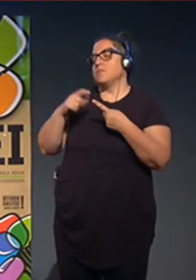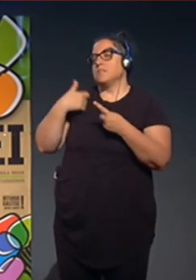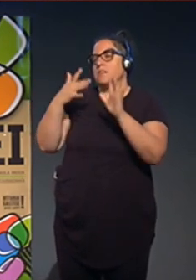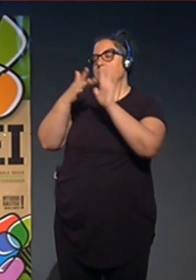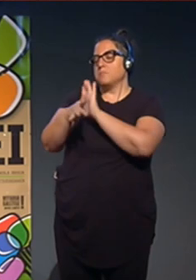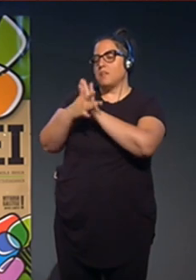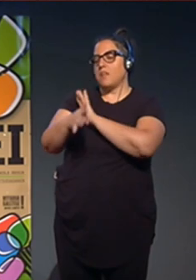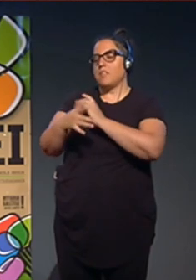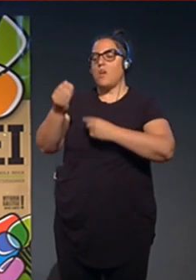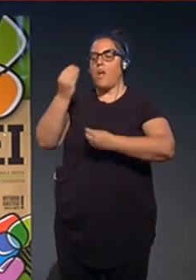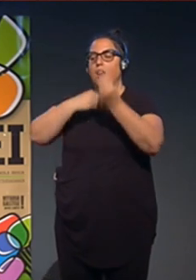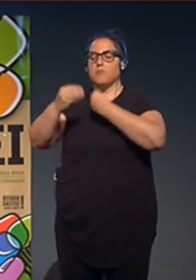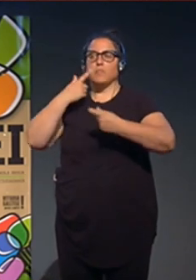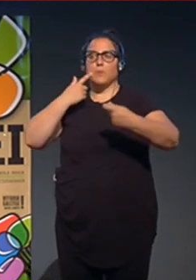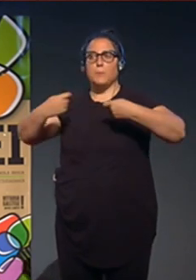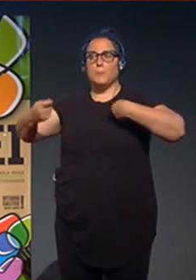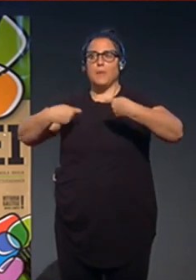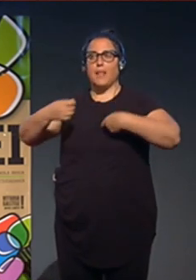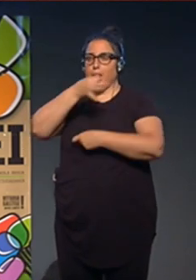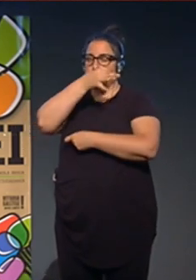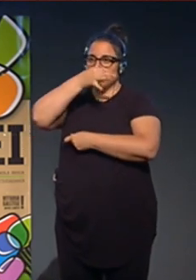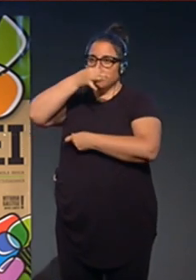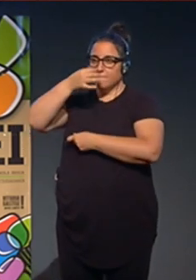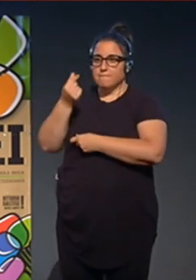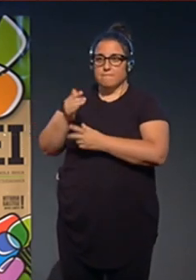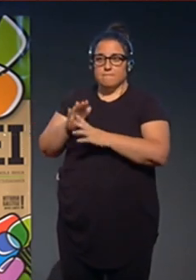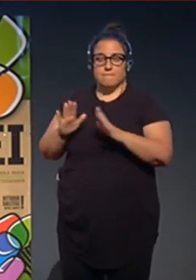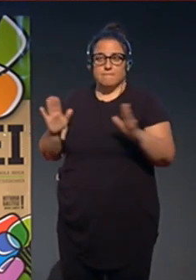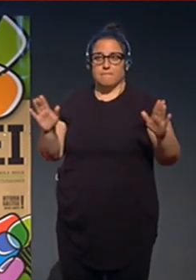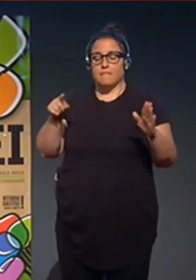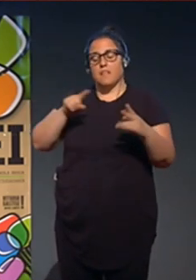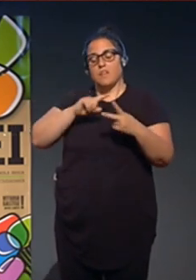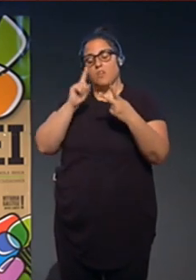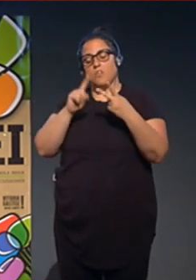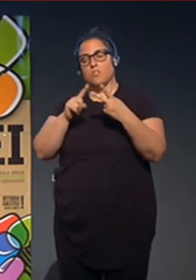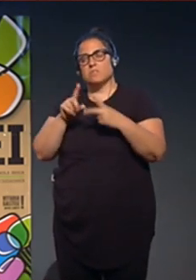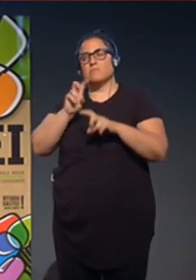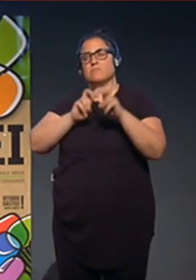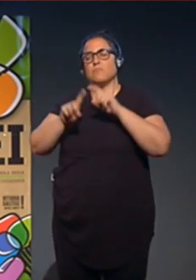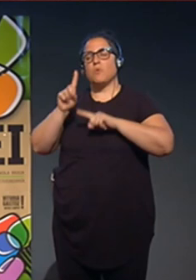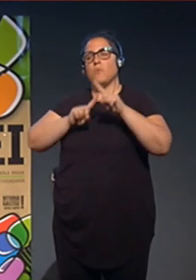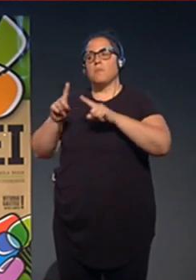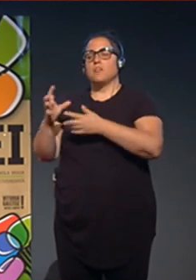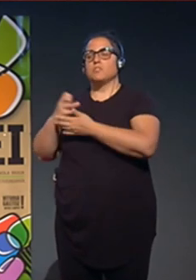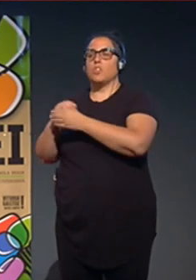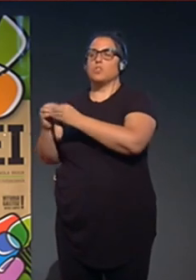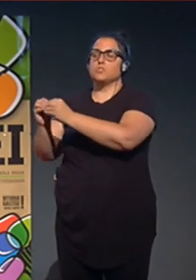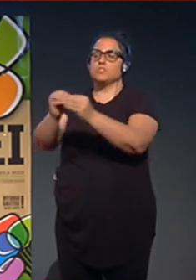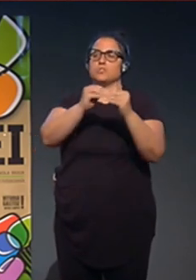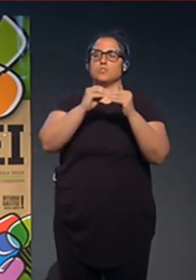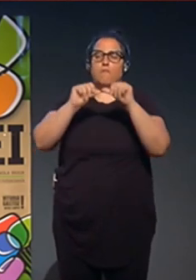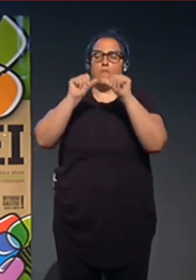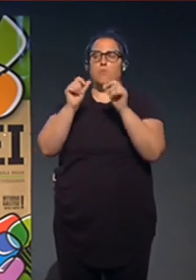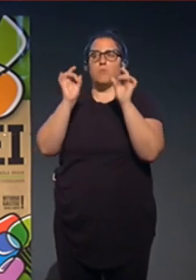los alimentos que el alimento sea una mercancía pero podíamos hablar otra es esa uniformidad uniformización entonces para mí